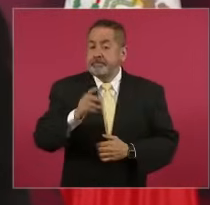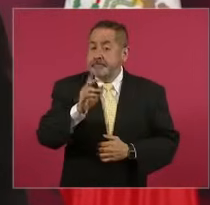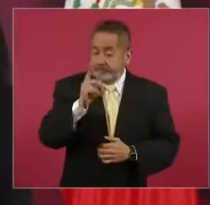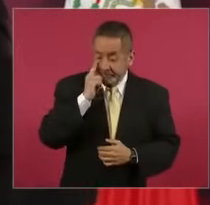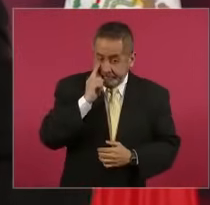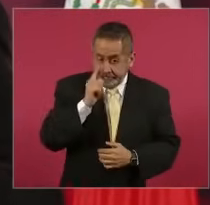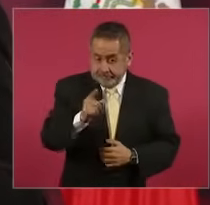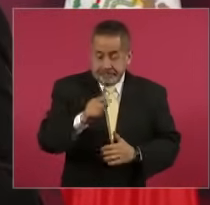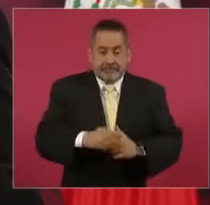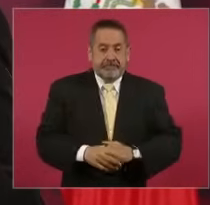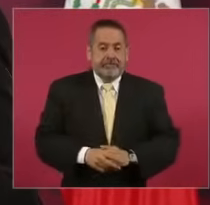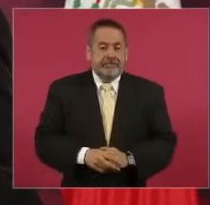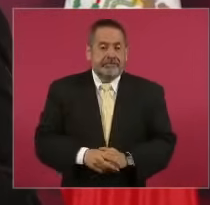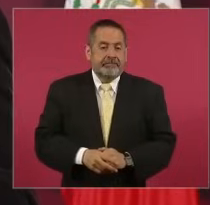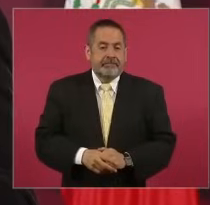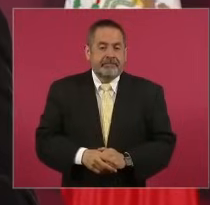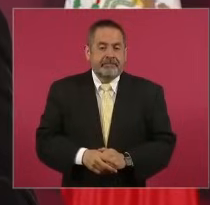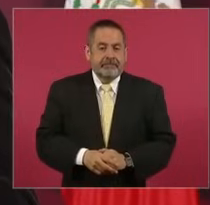que